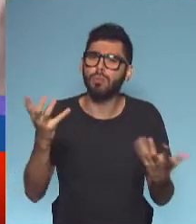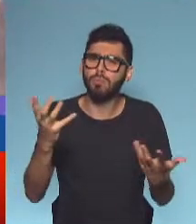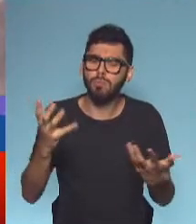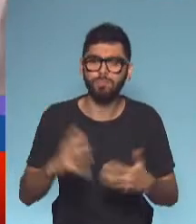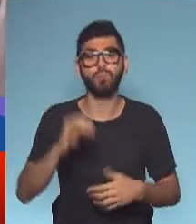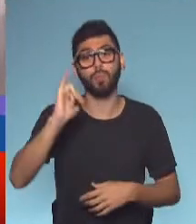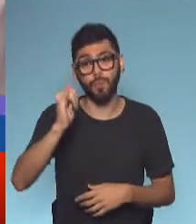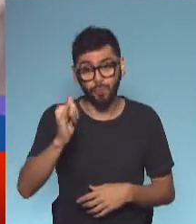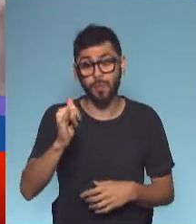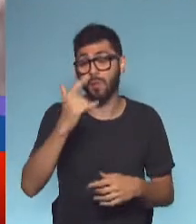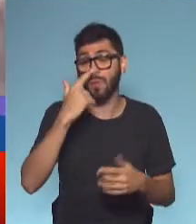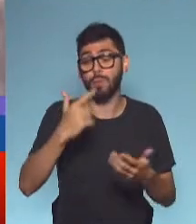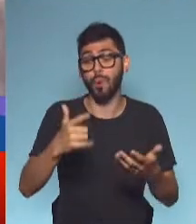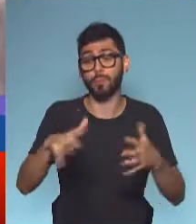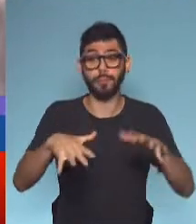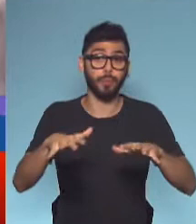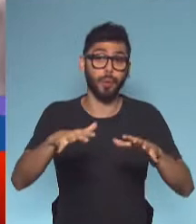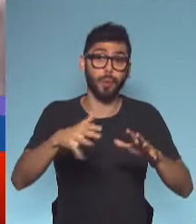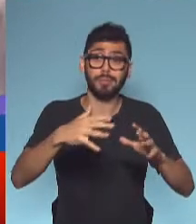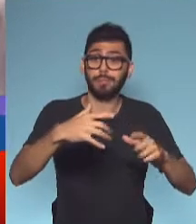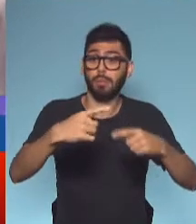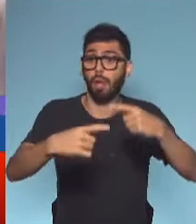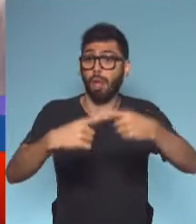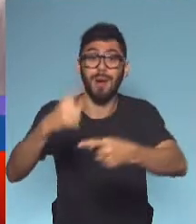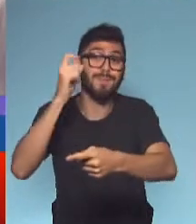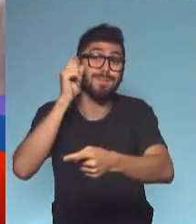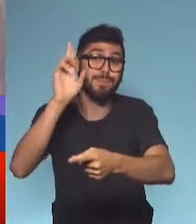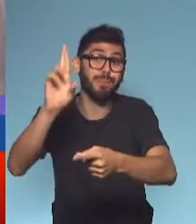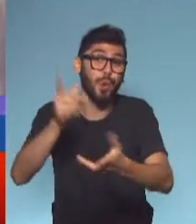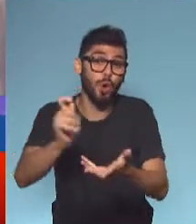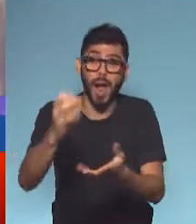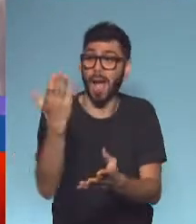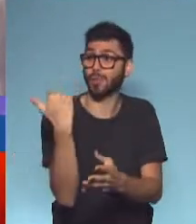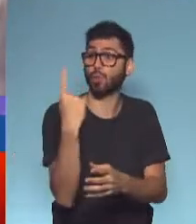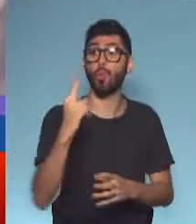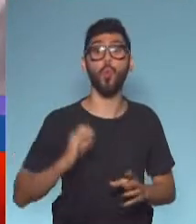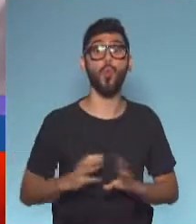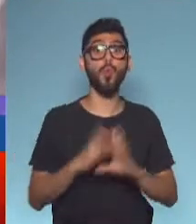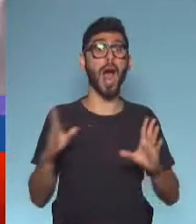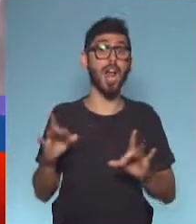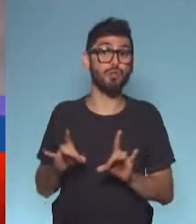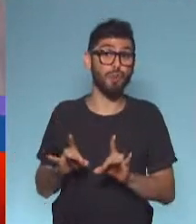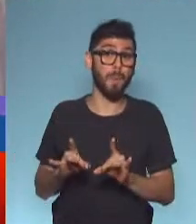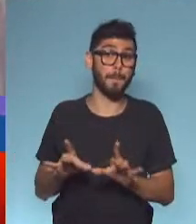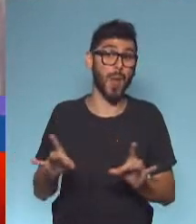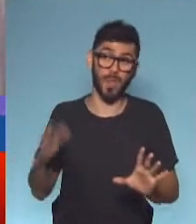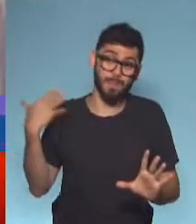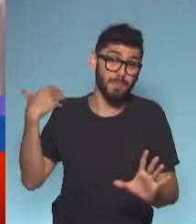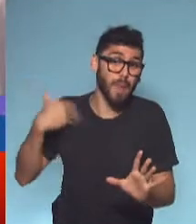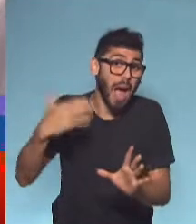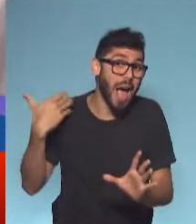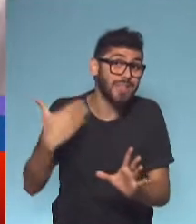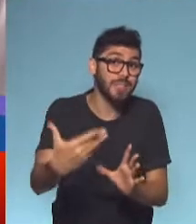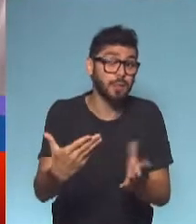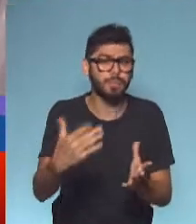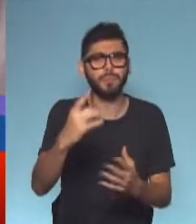Sí, terminó de la peor manera. Desde ya hace más de un año que estamos frente a la pandemia. Lo